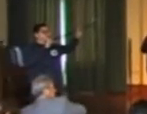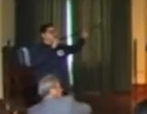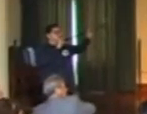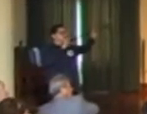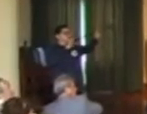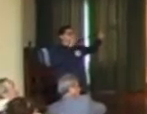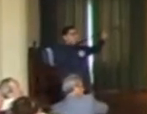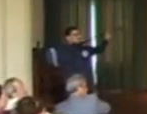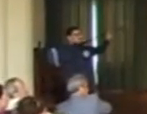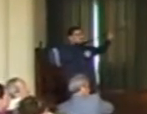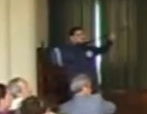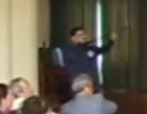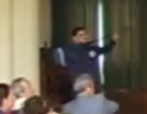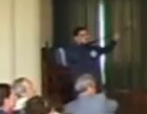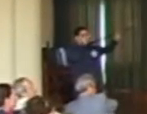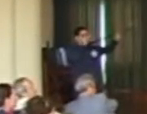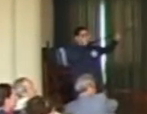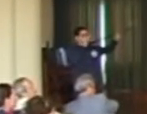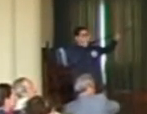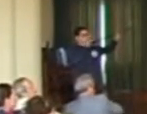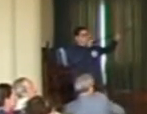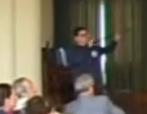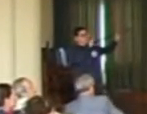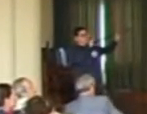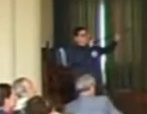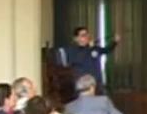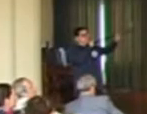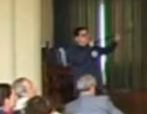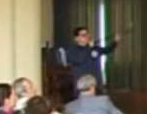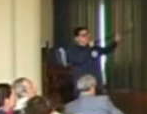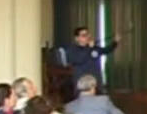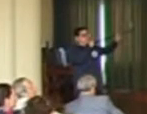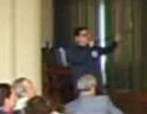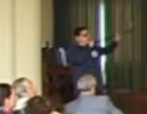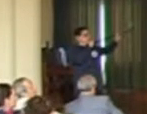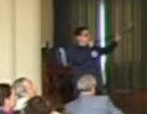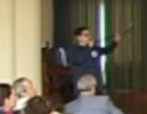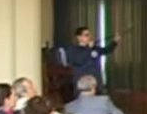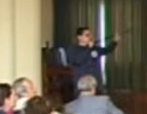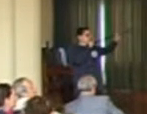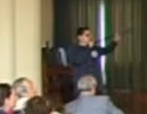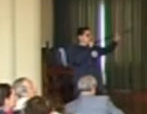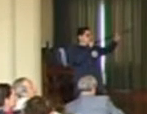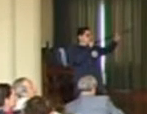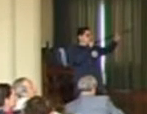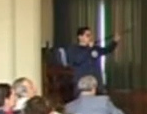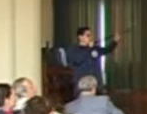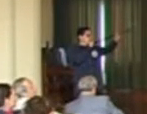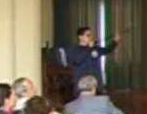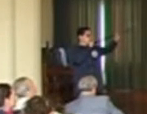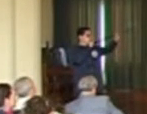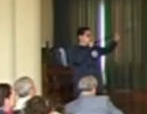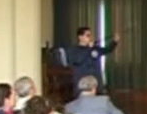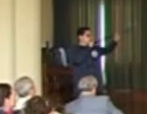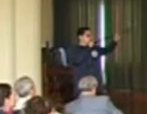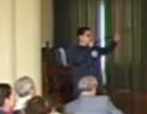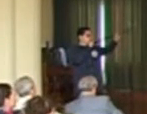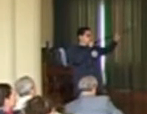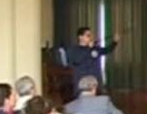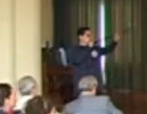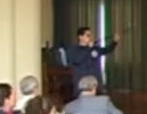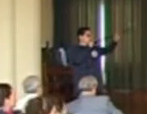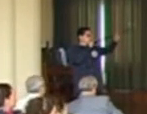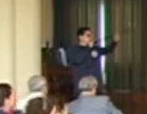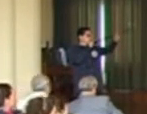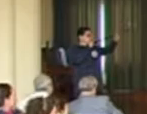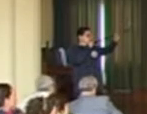bien, pero ahora no sé, nos han cambiado en una calle con mucho hueco, el sol nos da la cara, hacemos